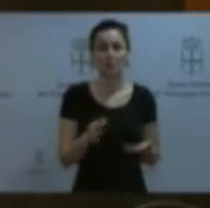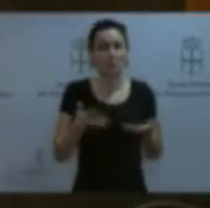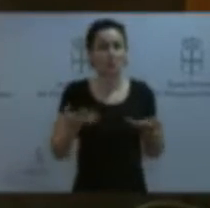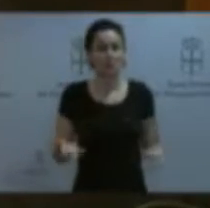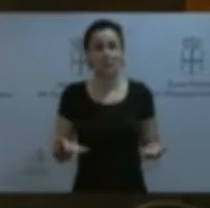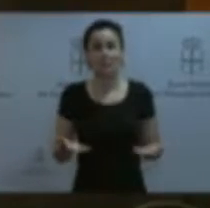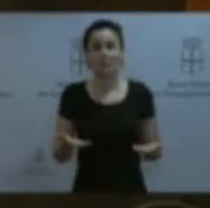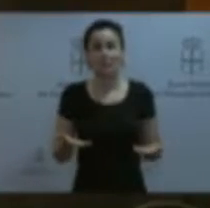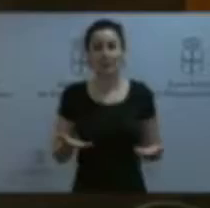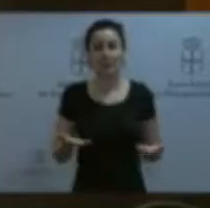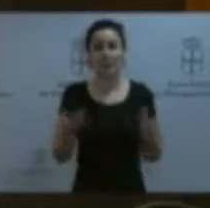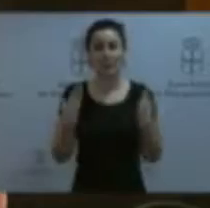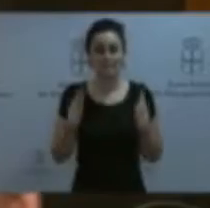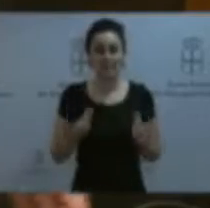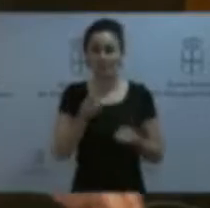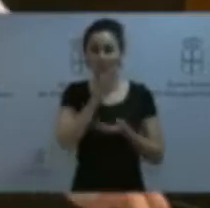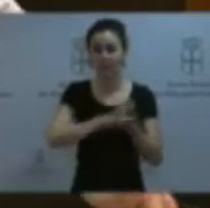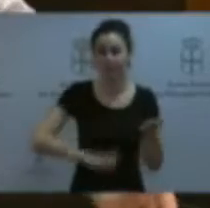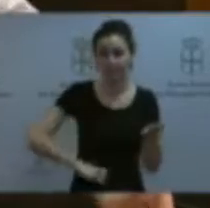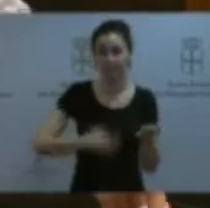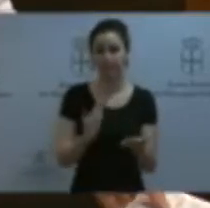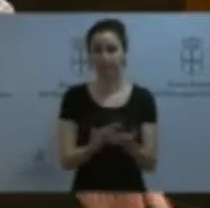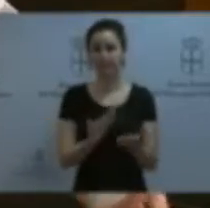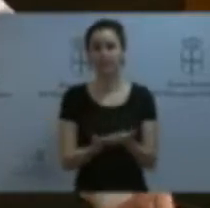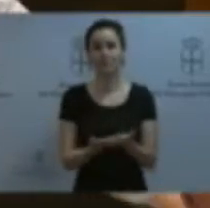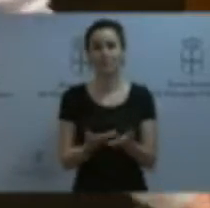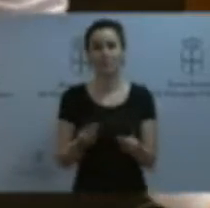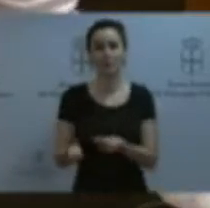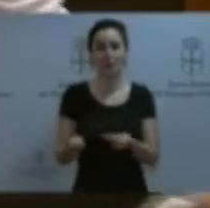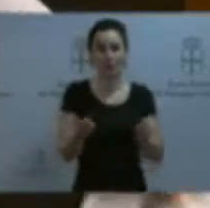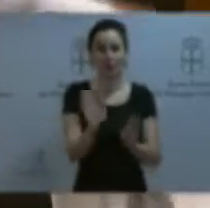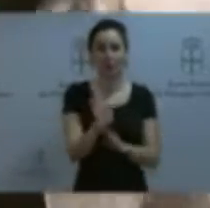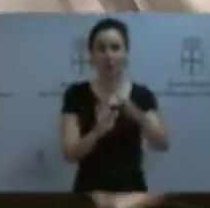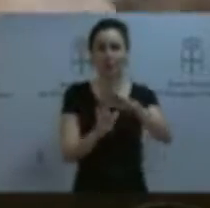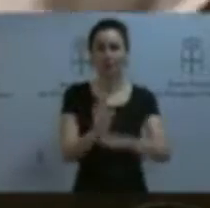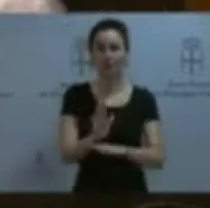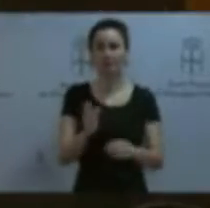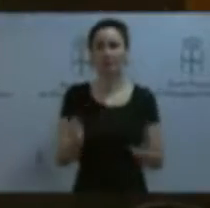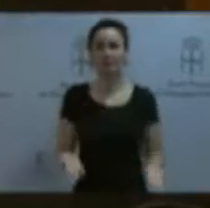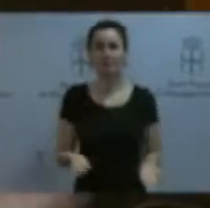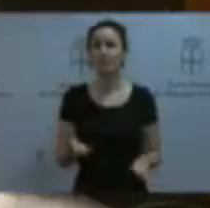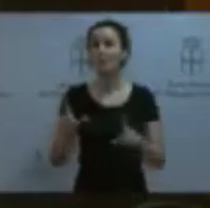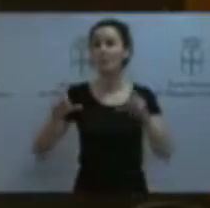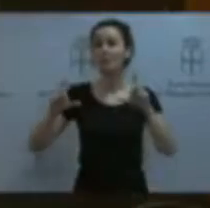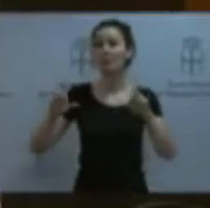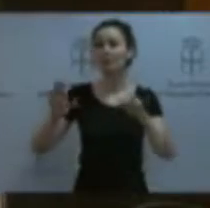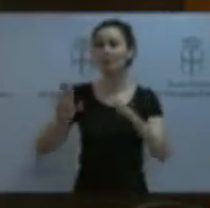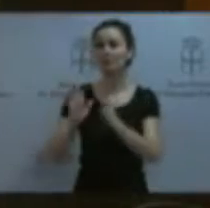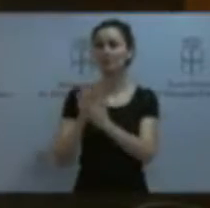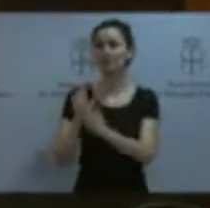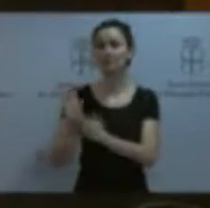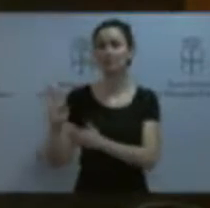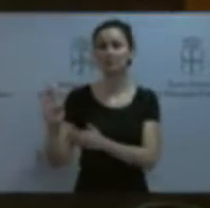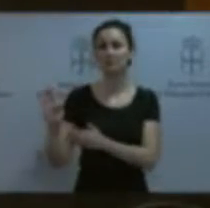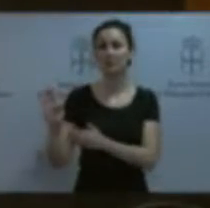Y luego hemos leído los informes, hemos leído la documentación. Le quería enseñar 3 fotos, ¿no? Esta foto,